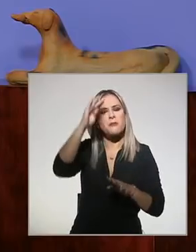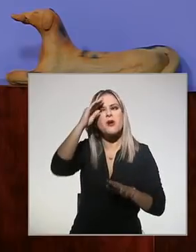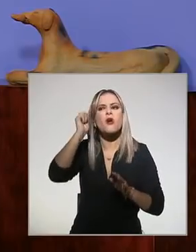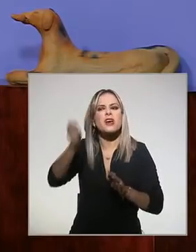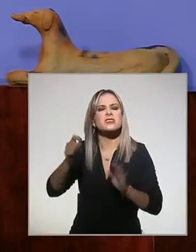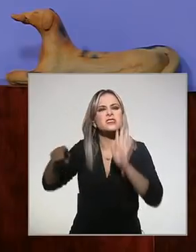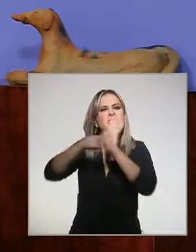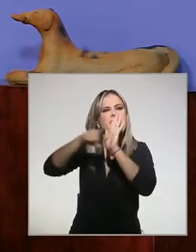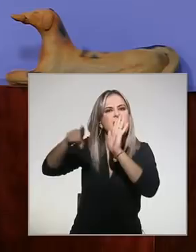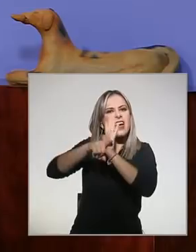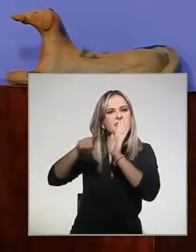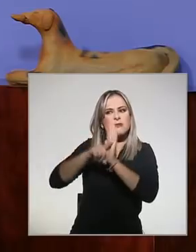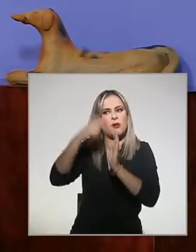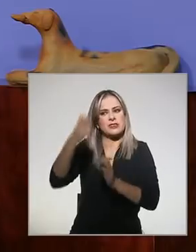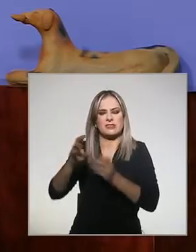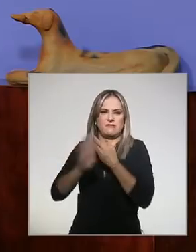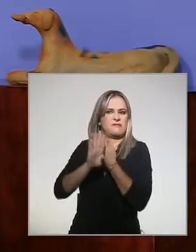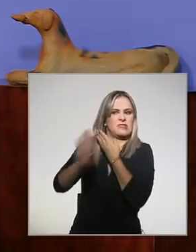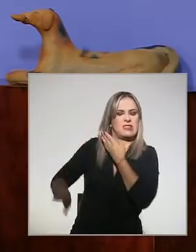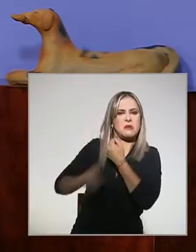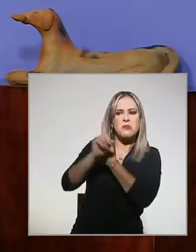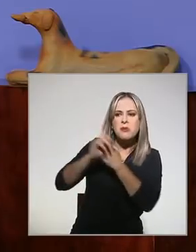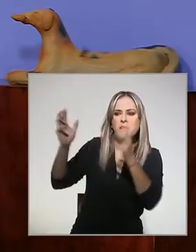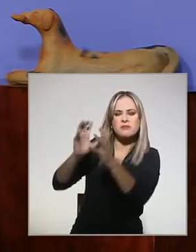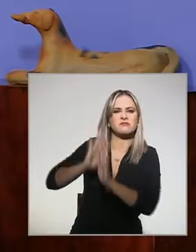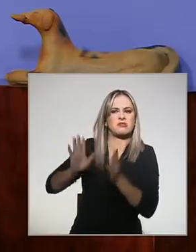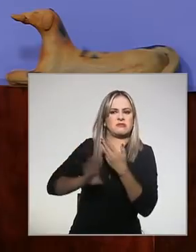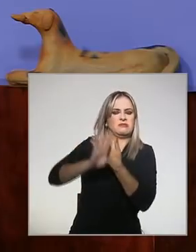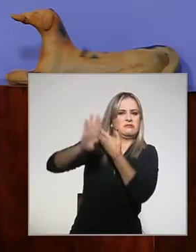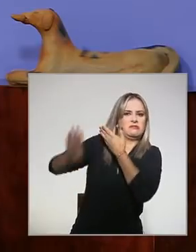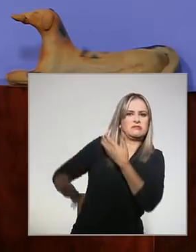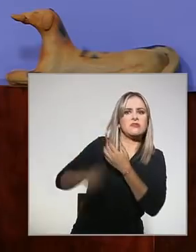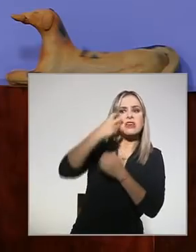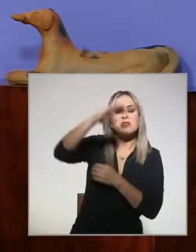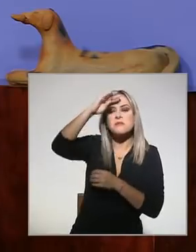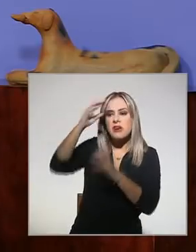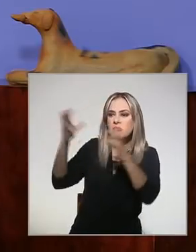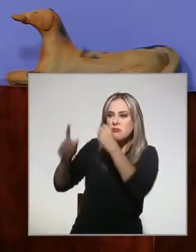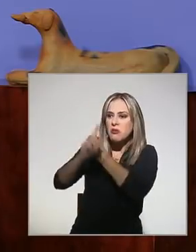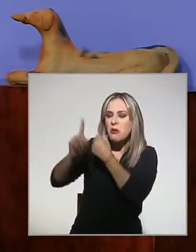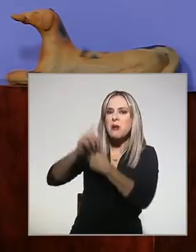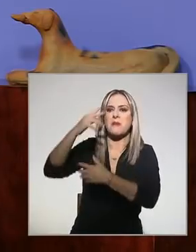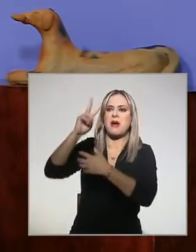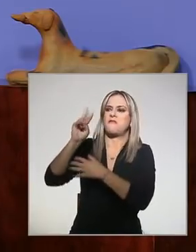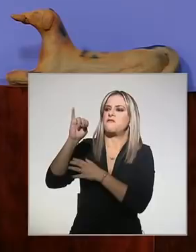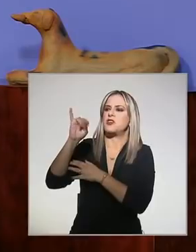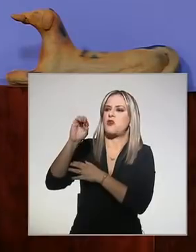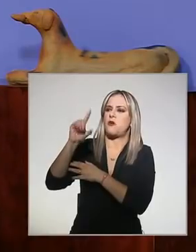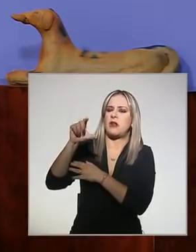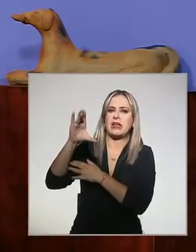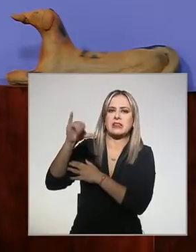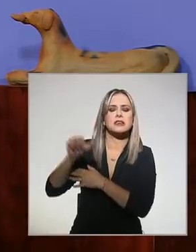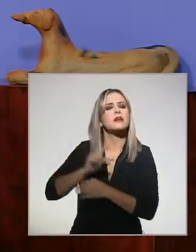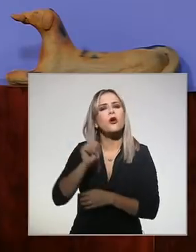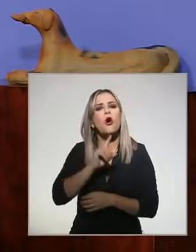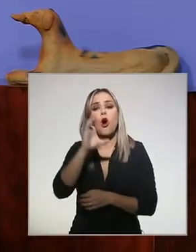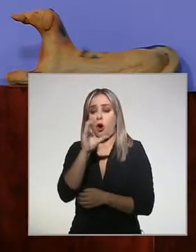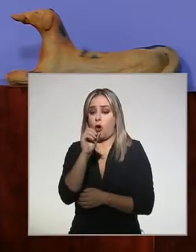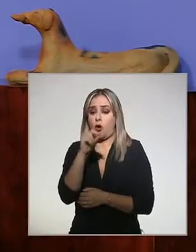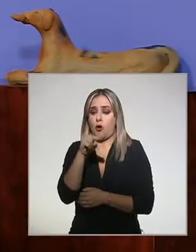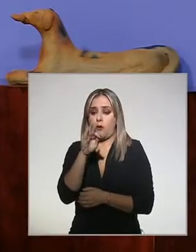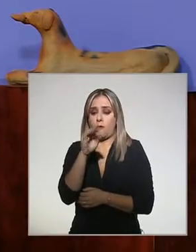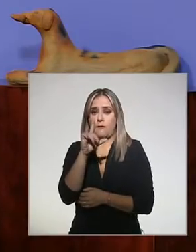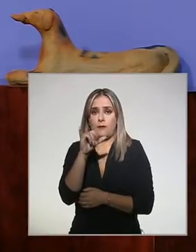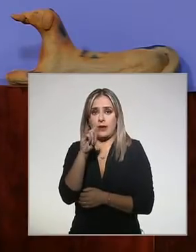debemos evitar completamente o que simplemente solo se resuelve con violencia. Esto no es así. El conflicto es una oportunidad para